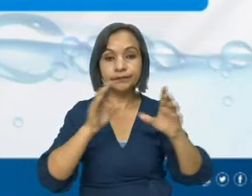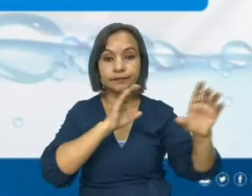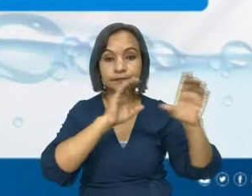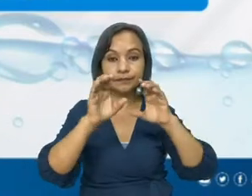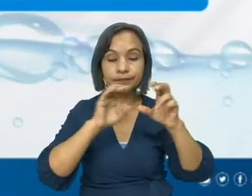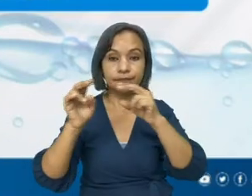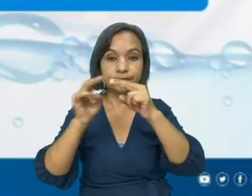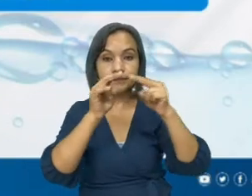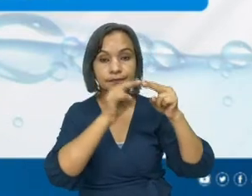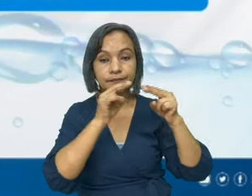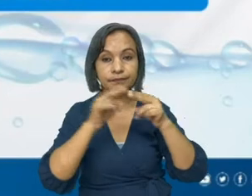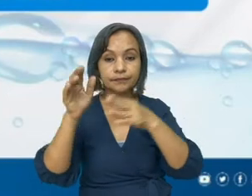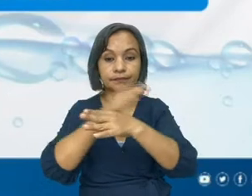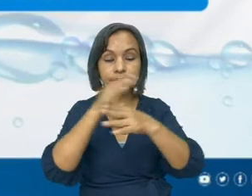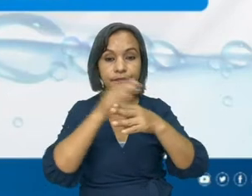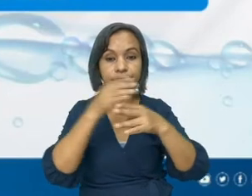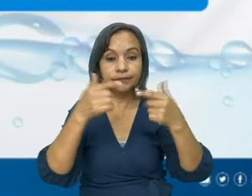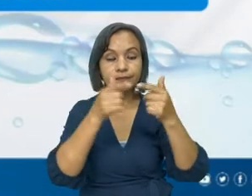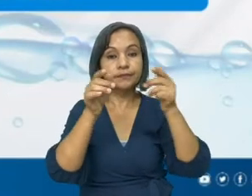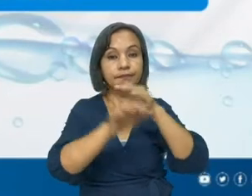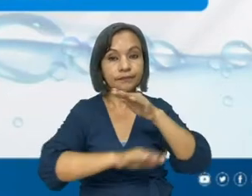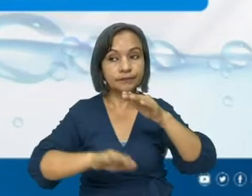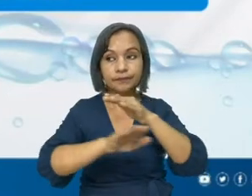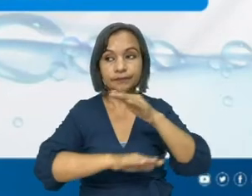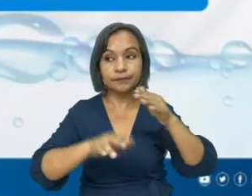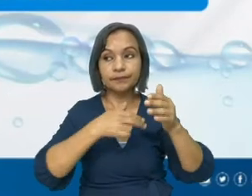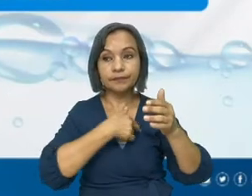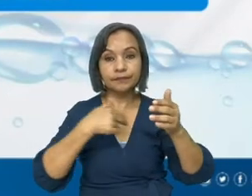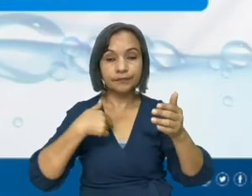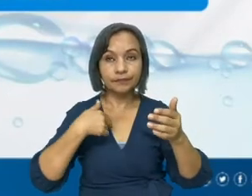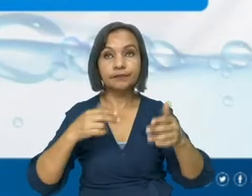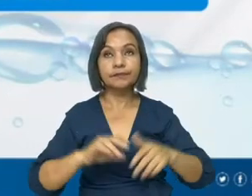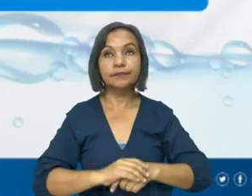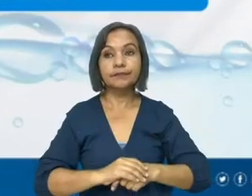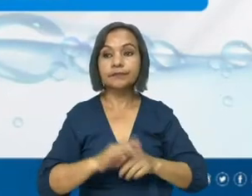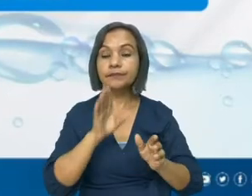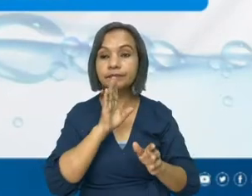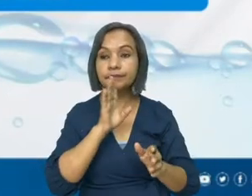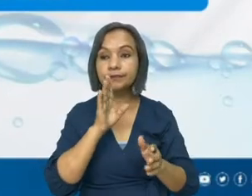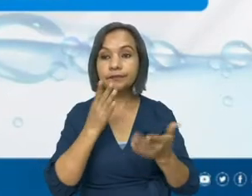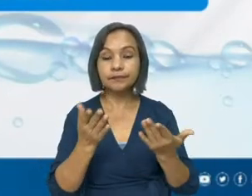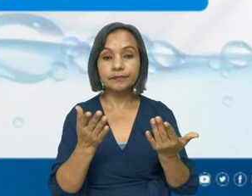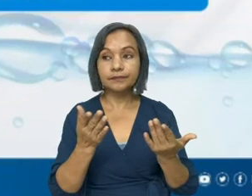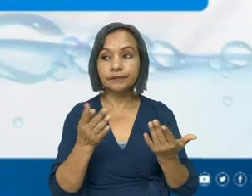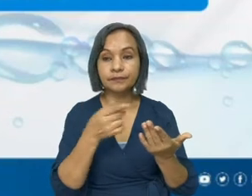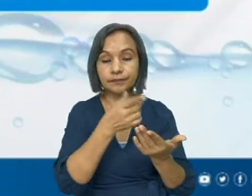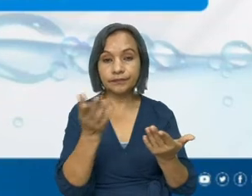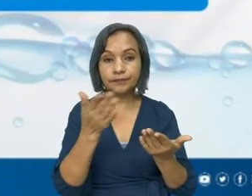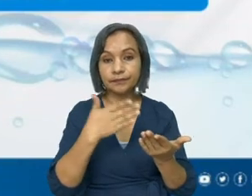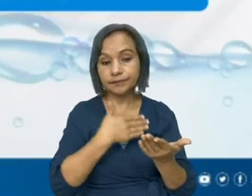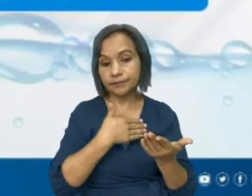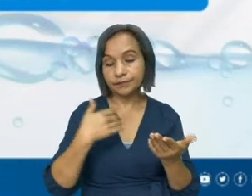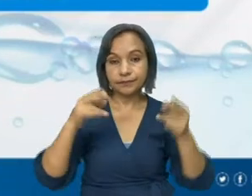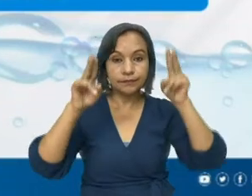y articulación intersectorial, por ejemplo, que eso es básico. Vamos a hablar también con ellos a mejorar